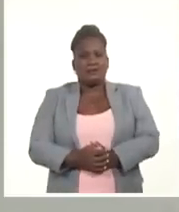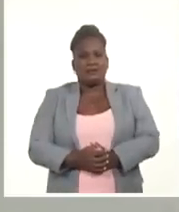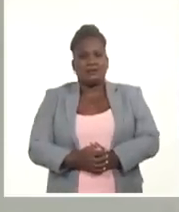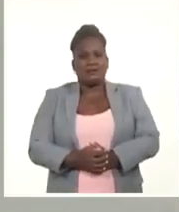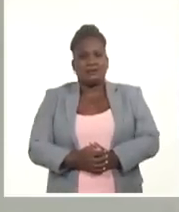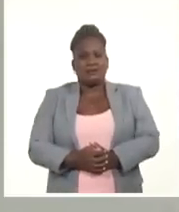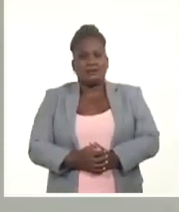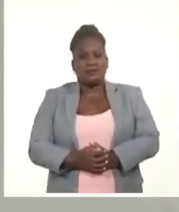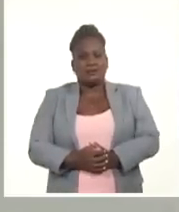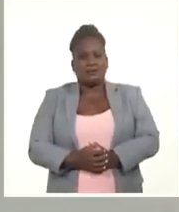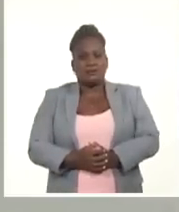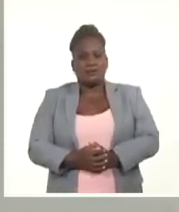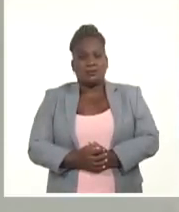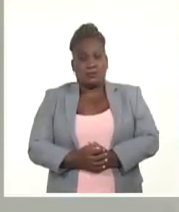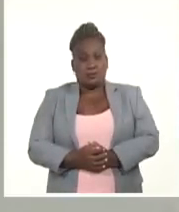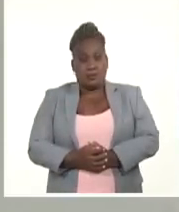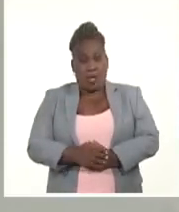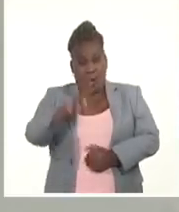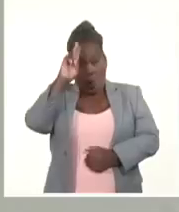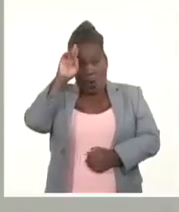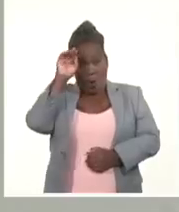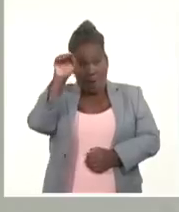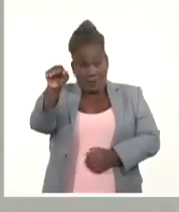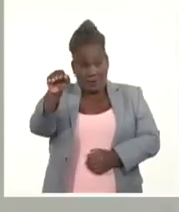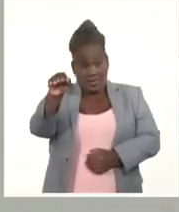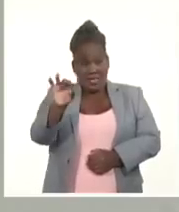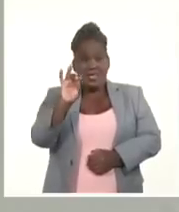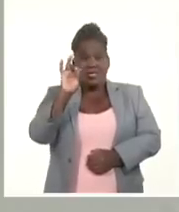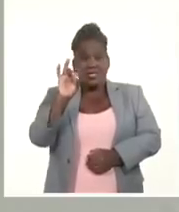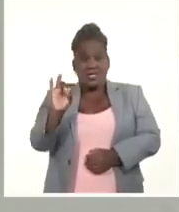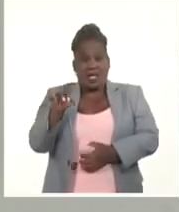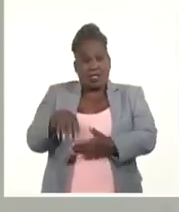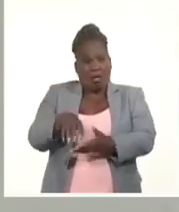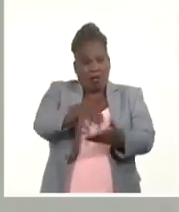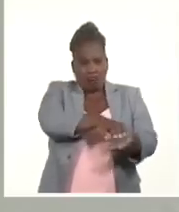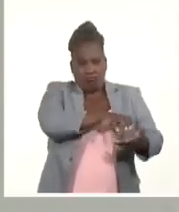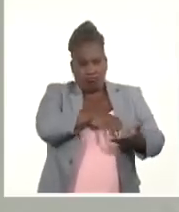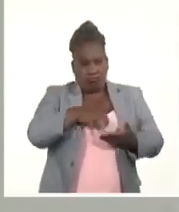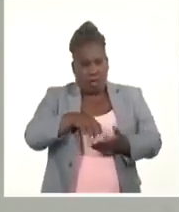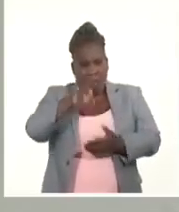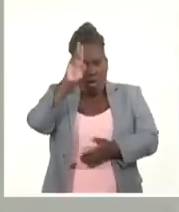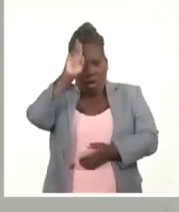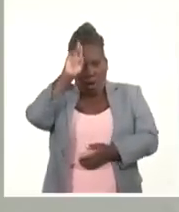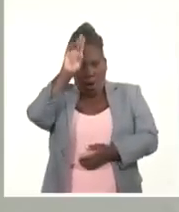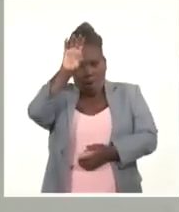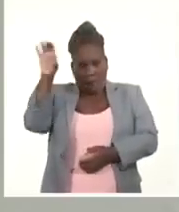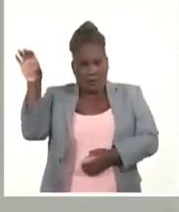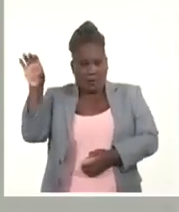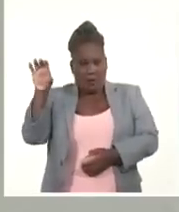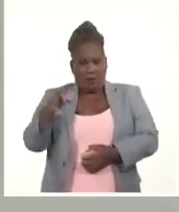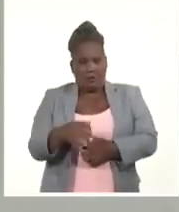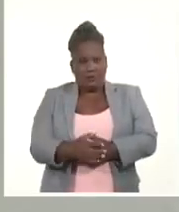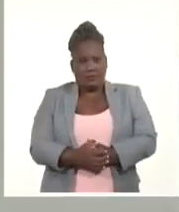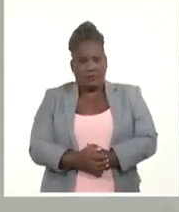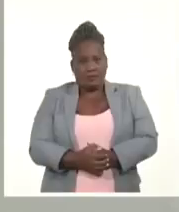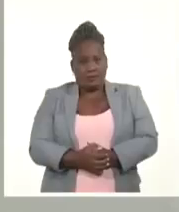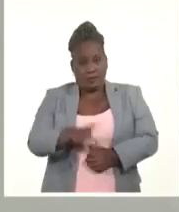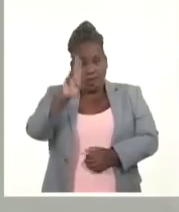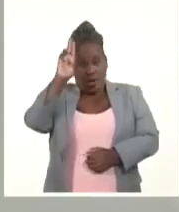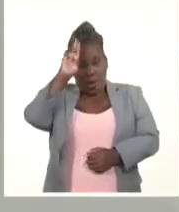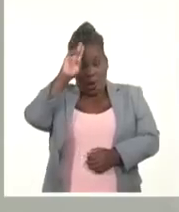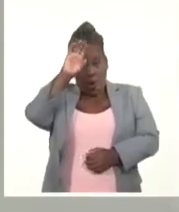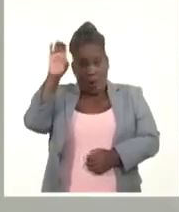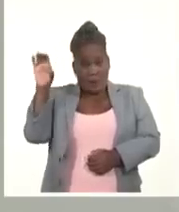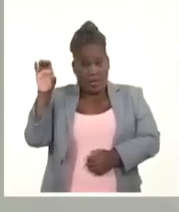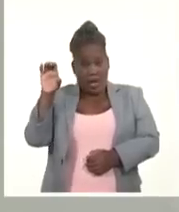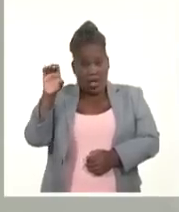encuentran hospitalizados en 7 instituciones hospitalarias de la ciudad. Ellos son el Hospital Juan Manuel